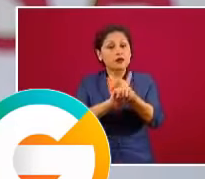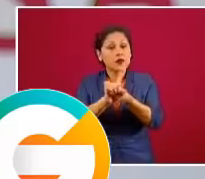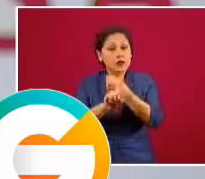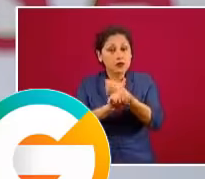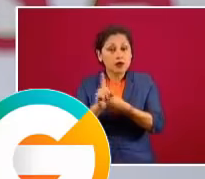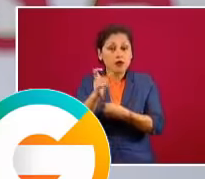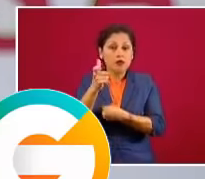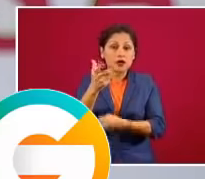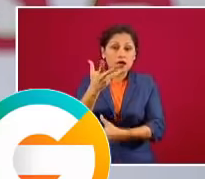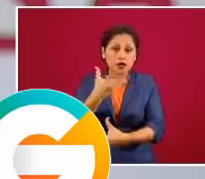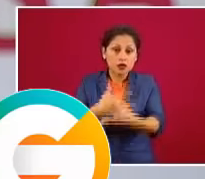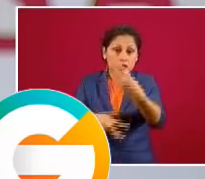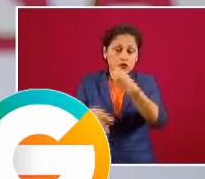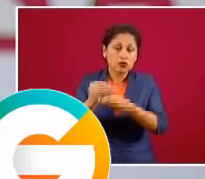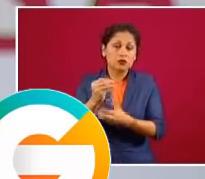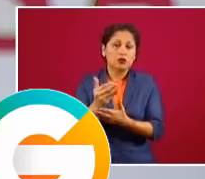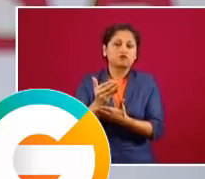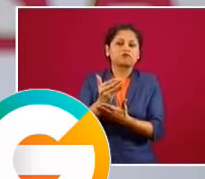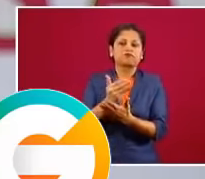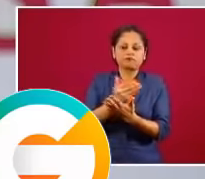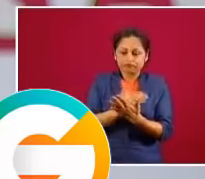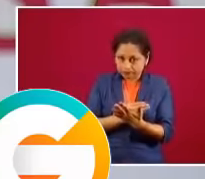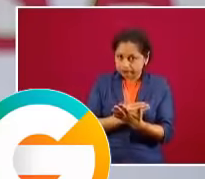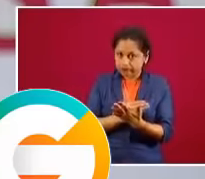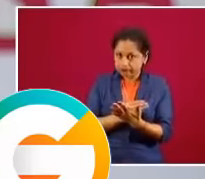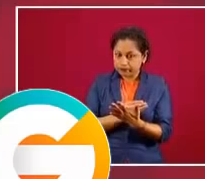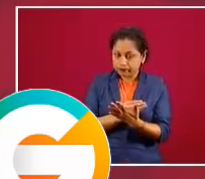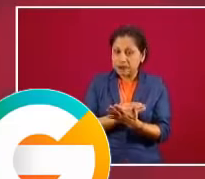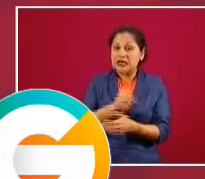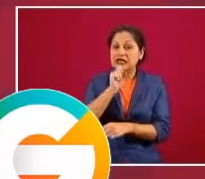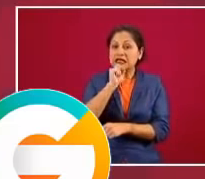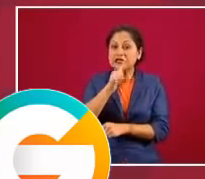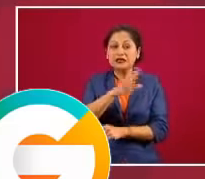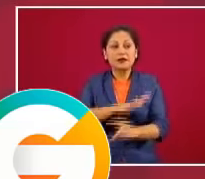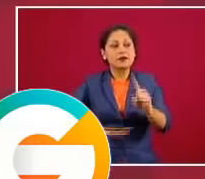económica, la crisis de bienestar social.